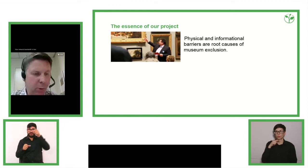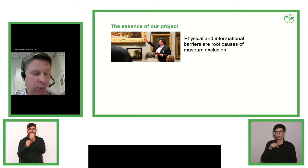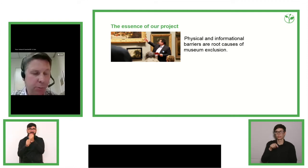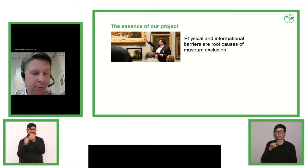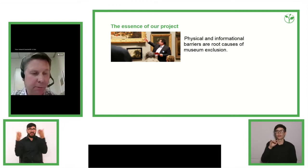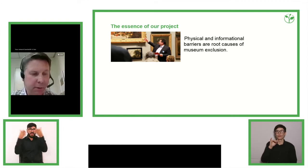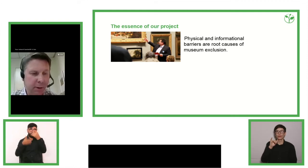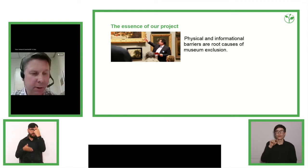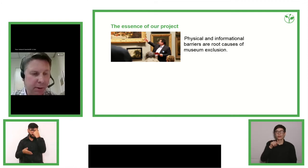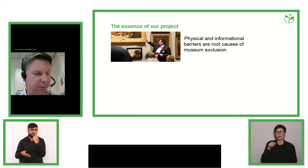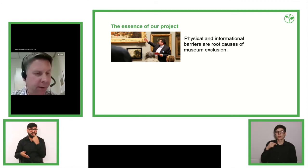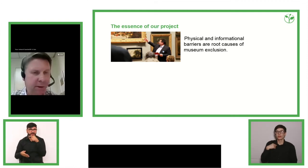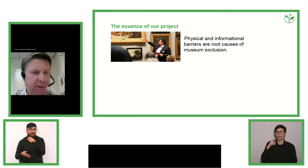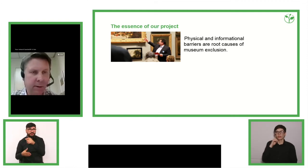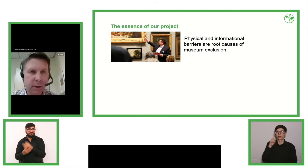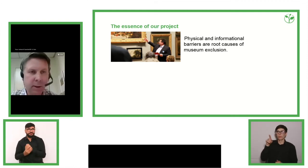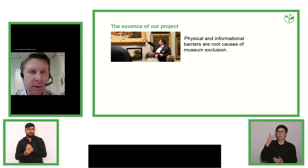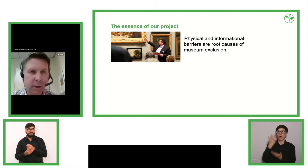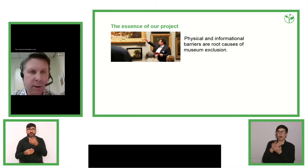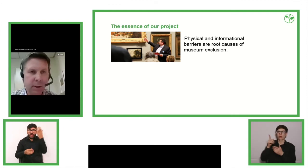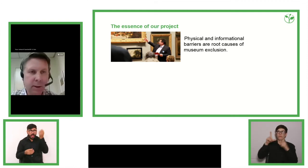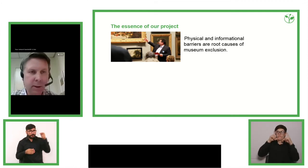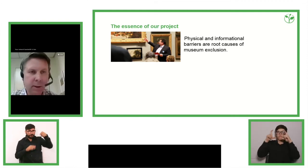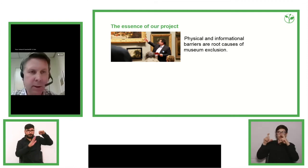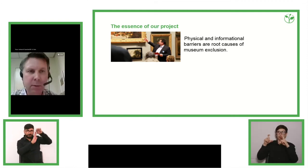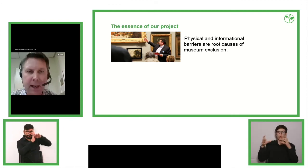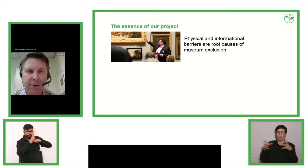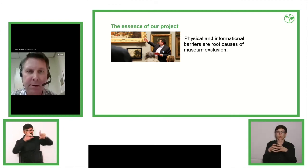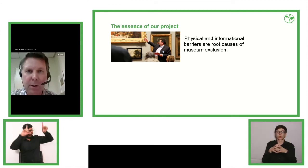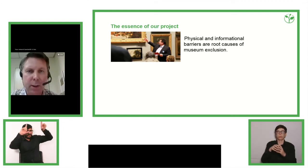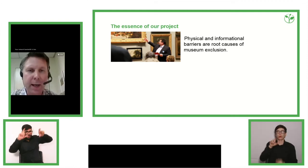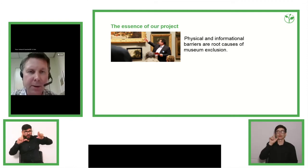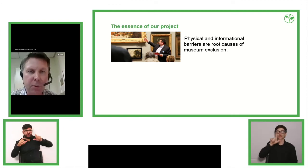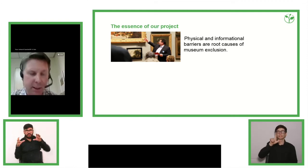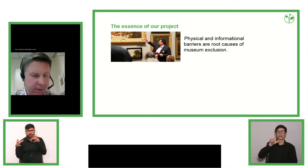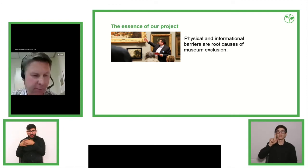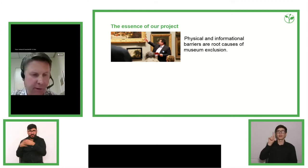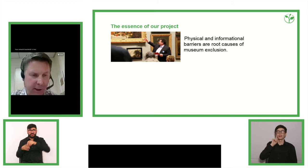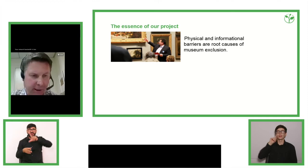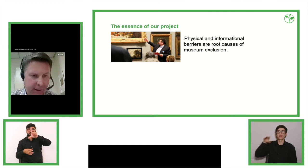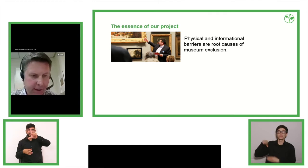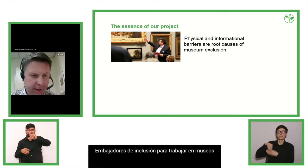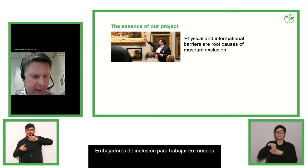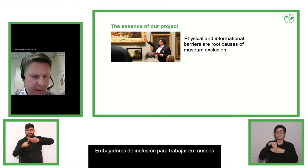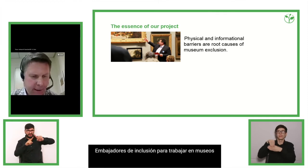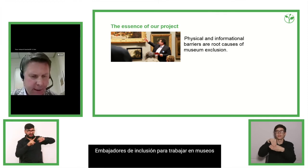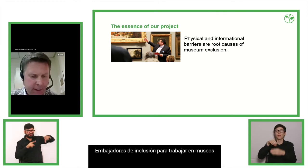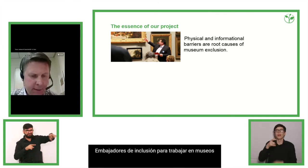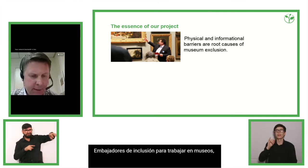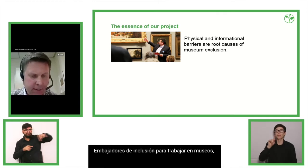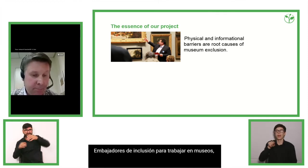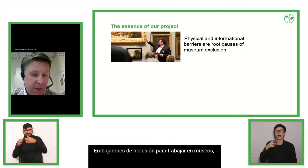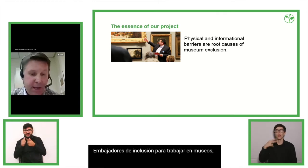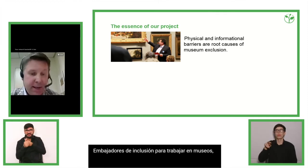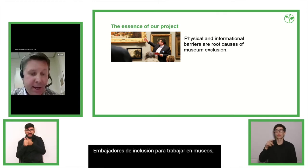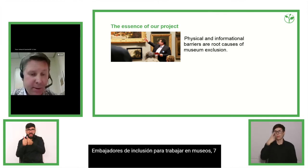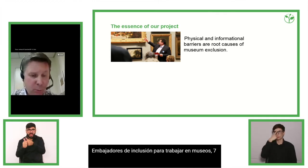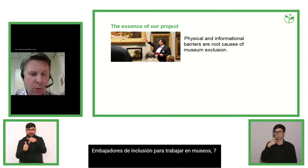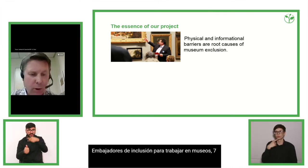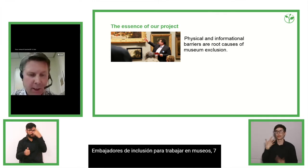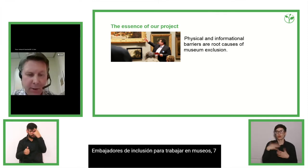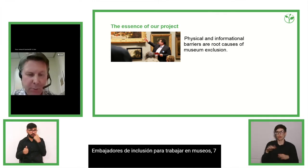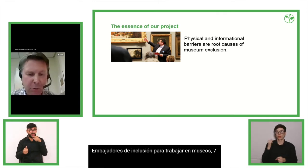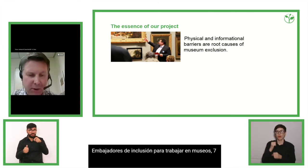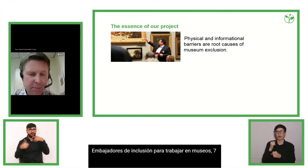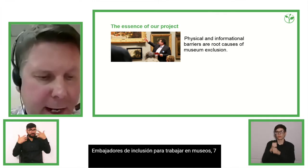acá en estas fotos, nuestro grupo de 7 guías de museo que hemos educado hasta ahora.